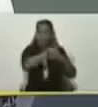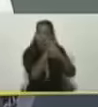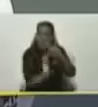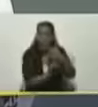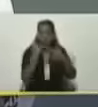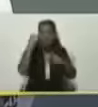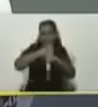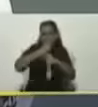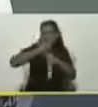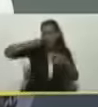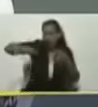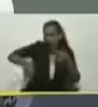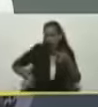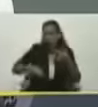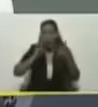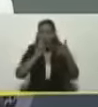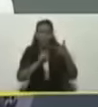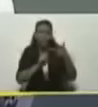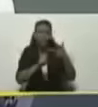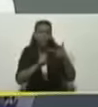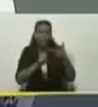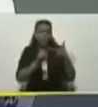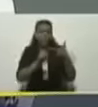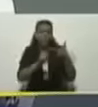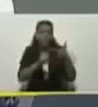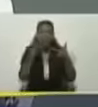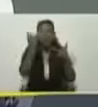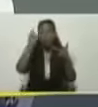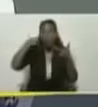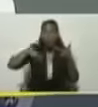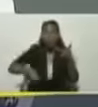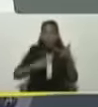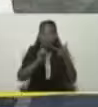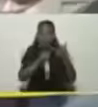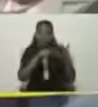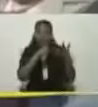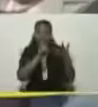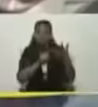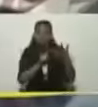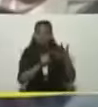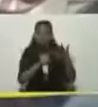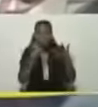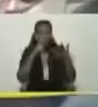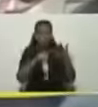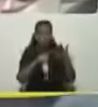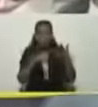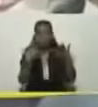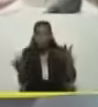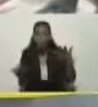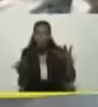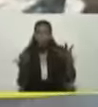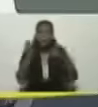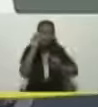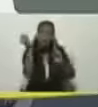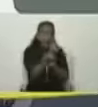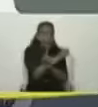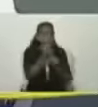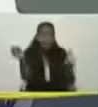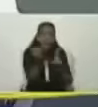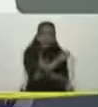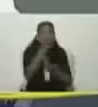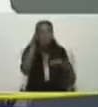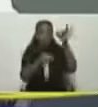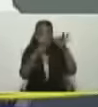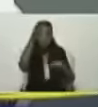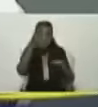empoderamiento de la mujer, el vértice económico, el vértice contra la violencia y